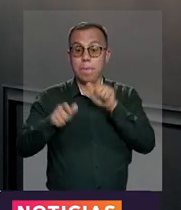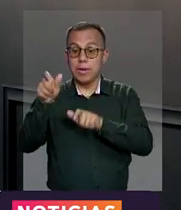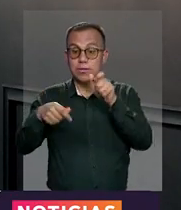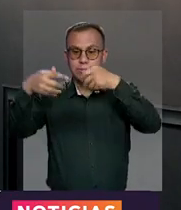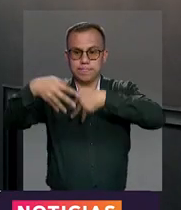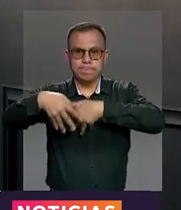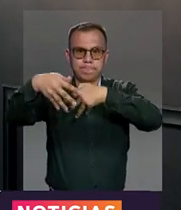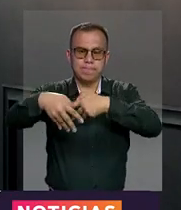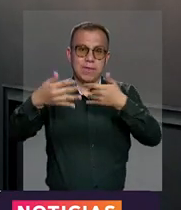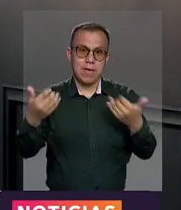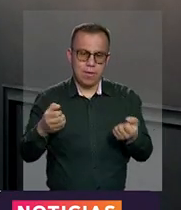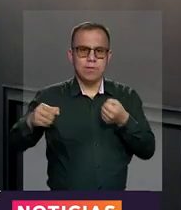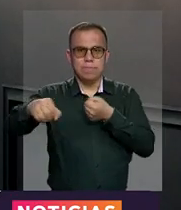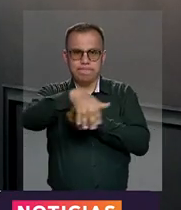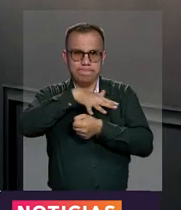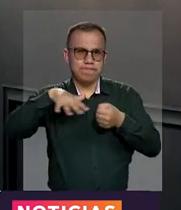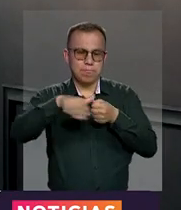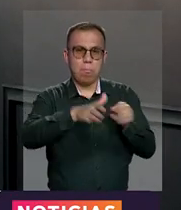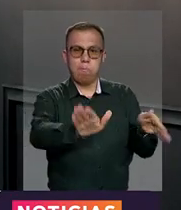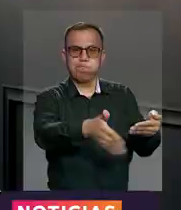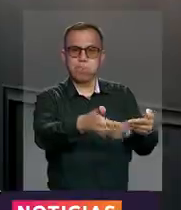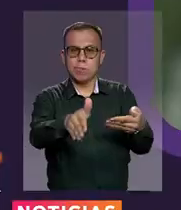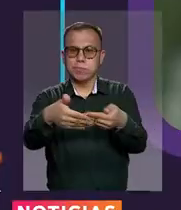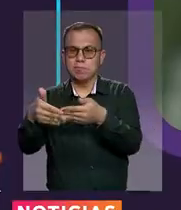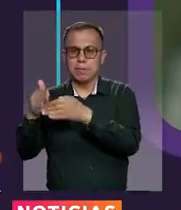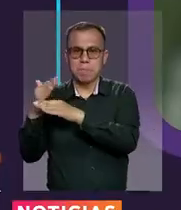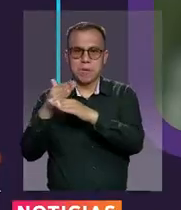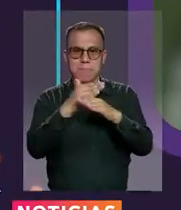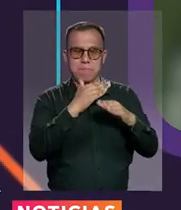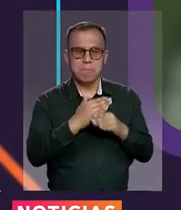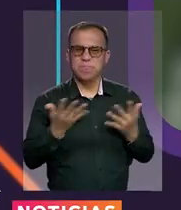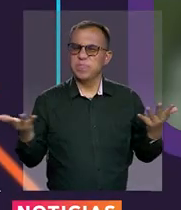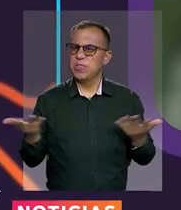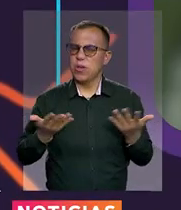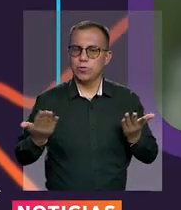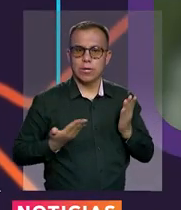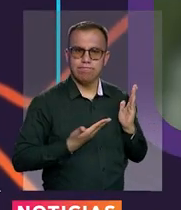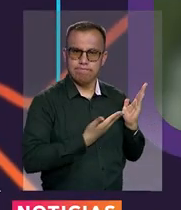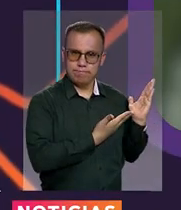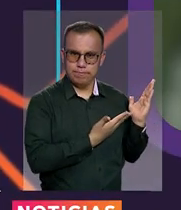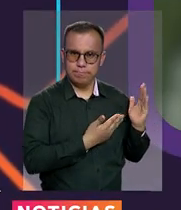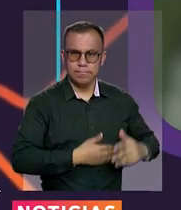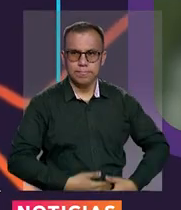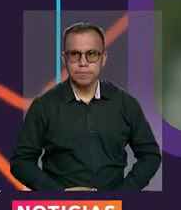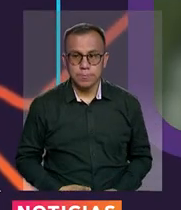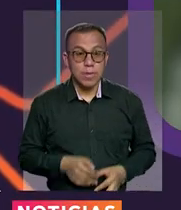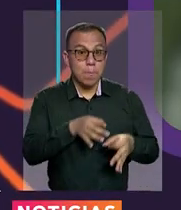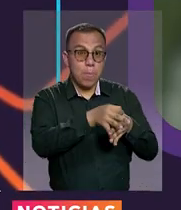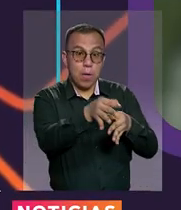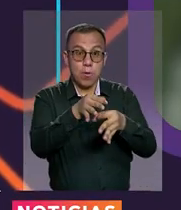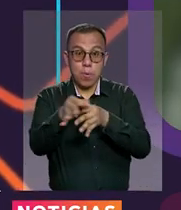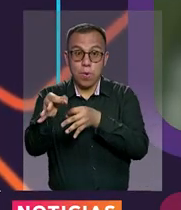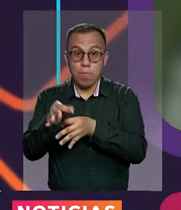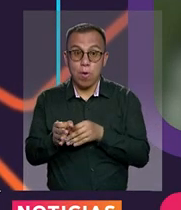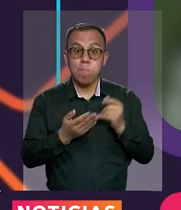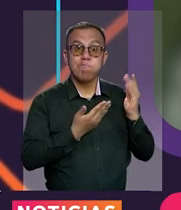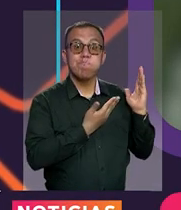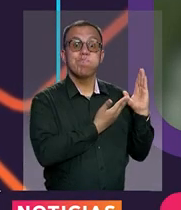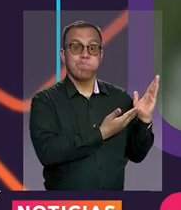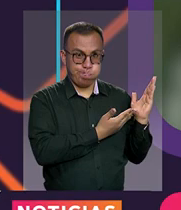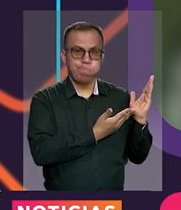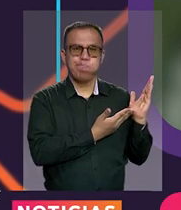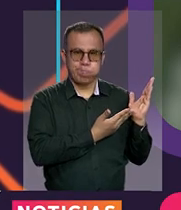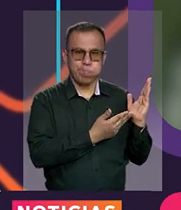el departamento hay varios cierres viales. Se presenta cierre en los municipios de Huatega,